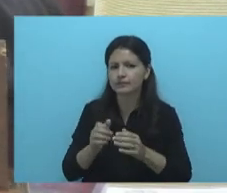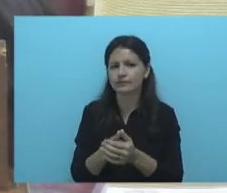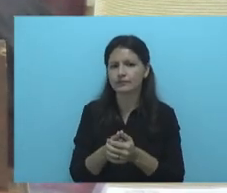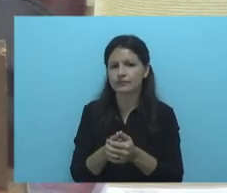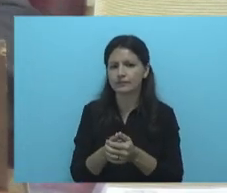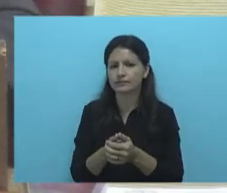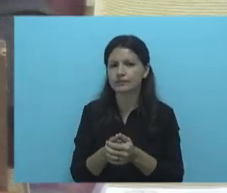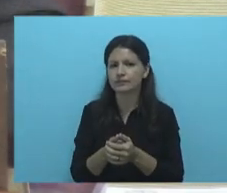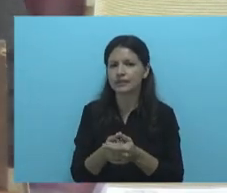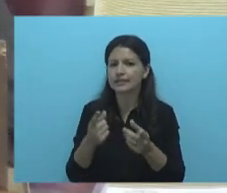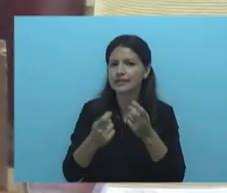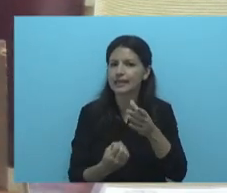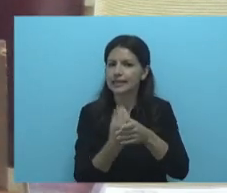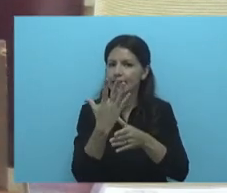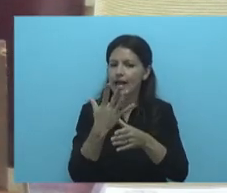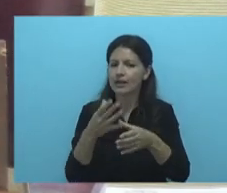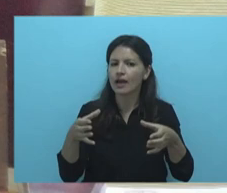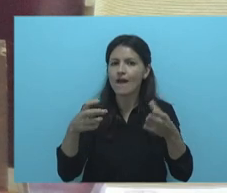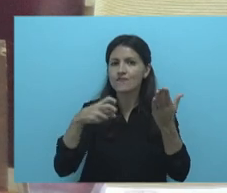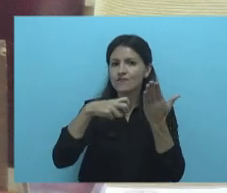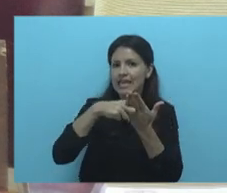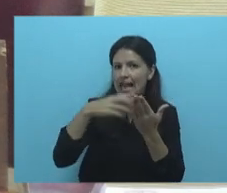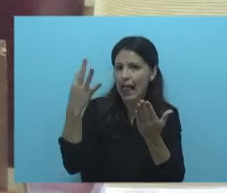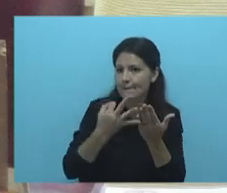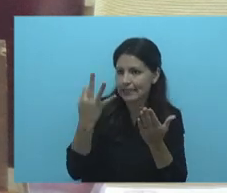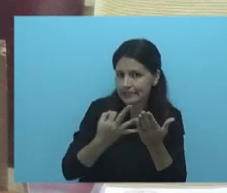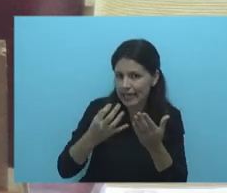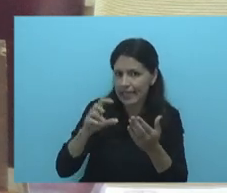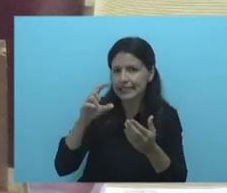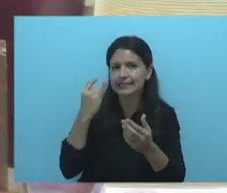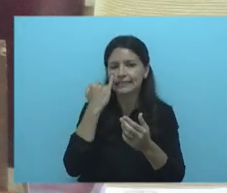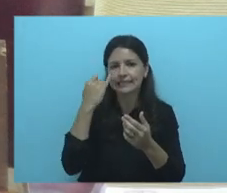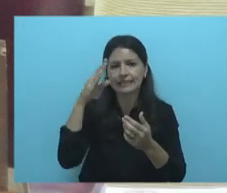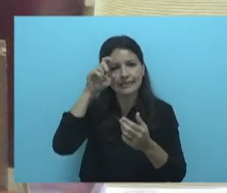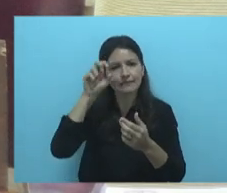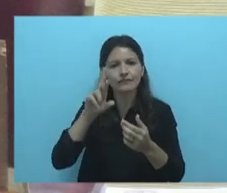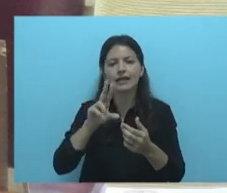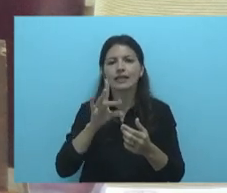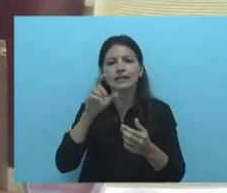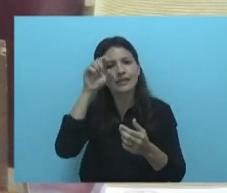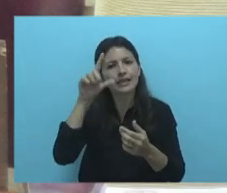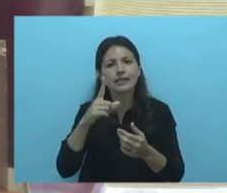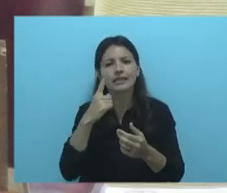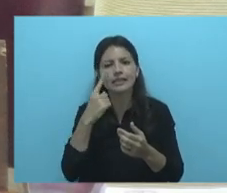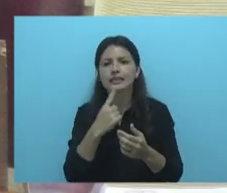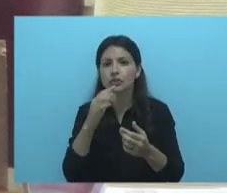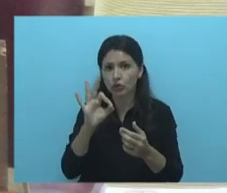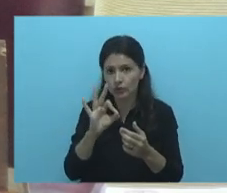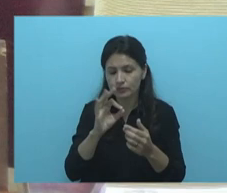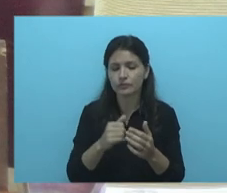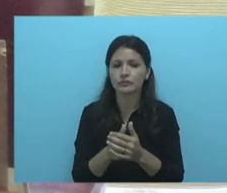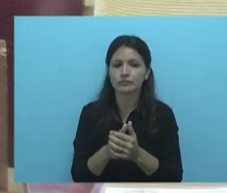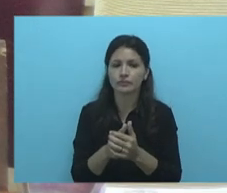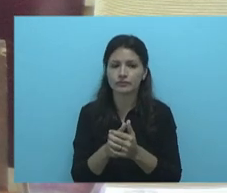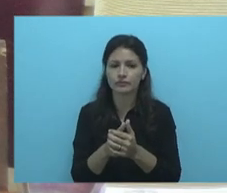necesidad de la creación de fiscalías especializadas en las 5 regiones. Hemos estado charlando con el